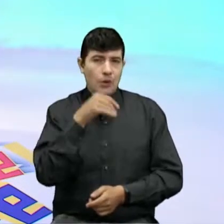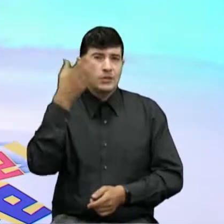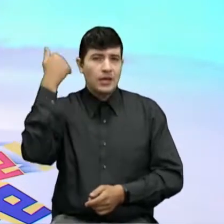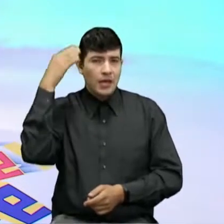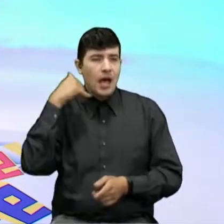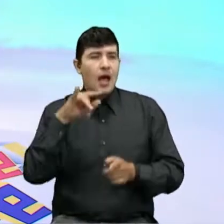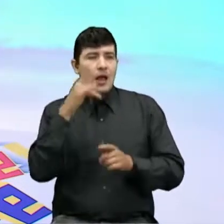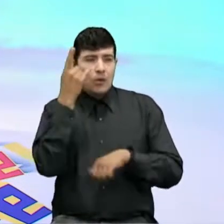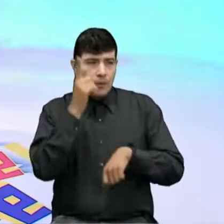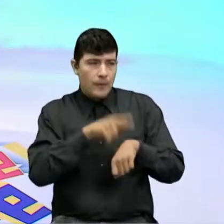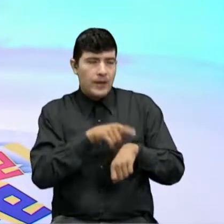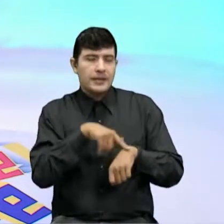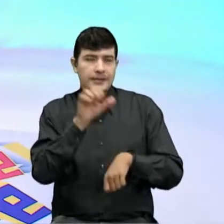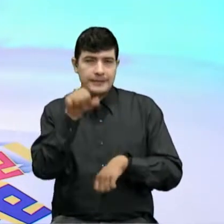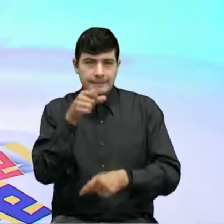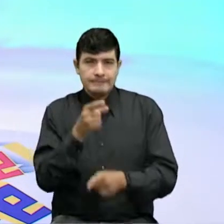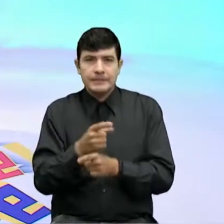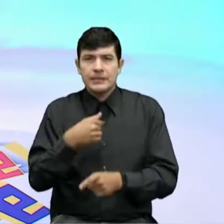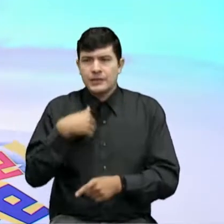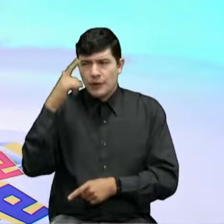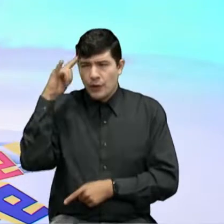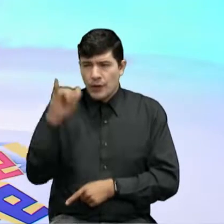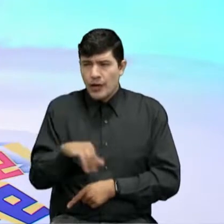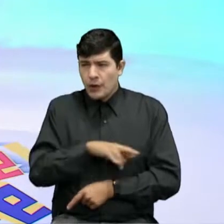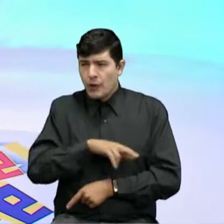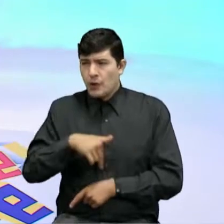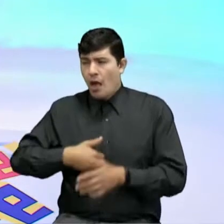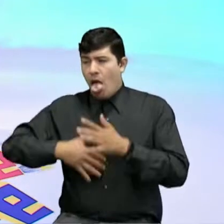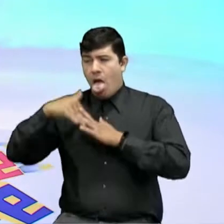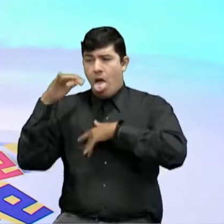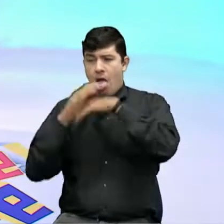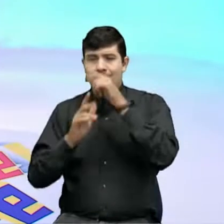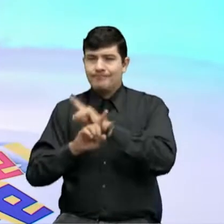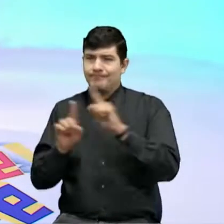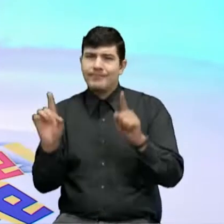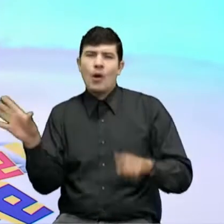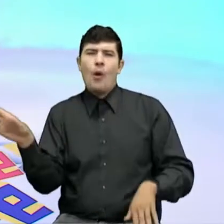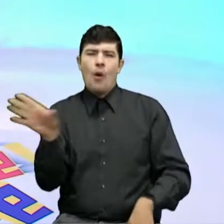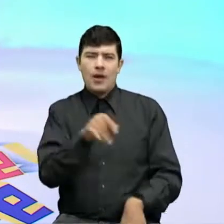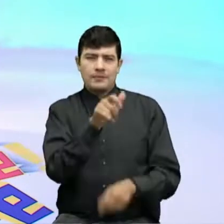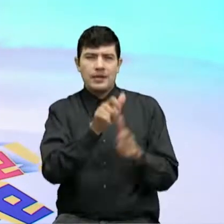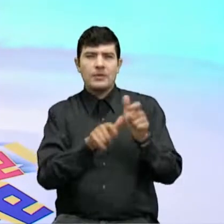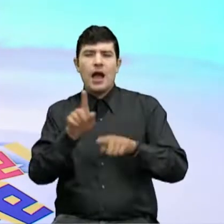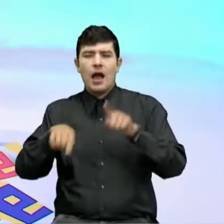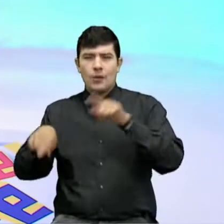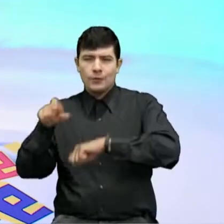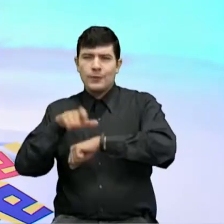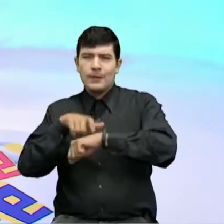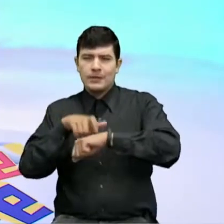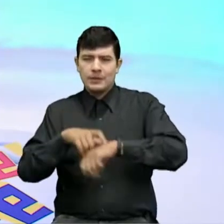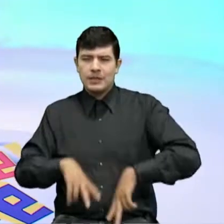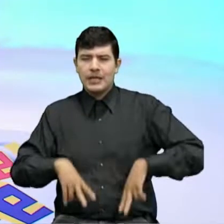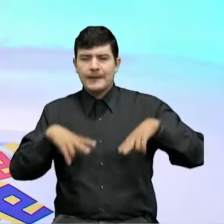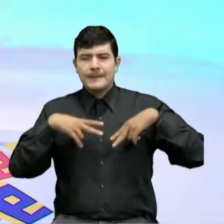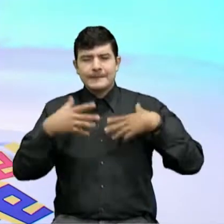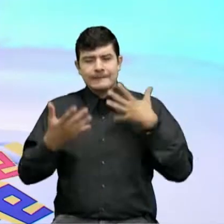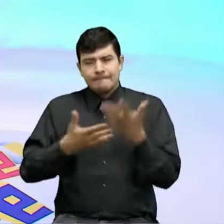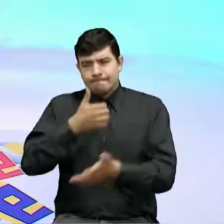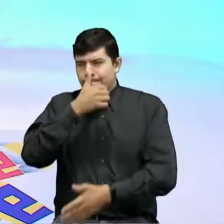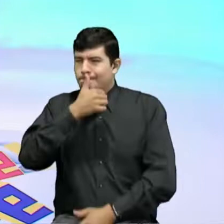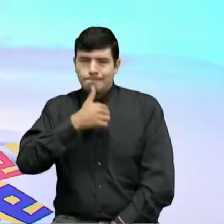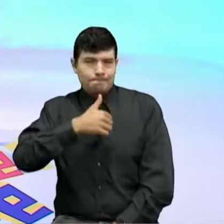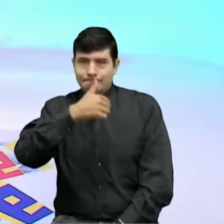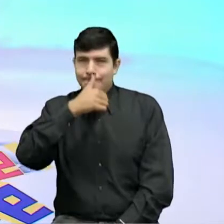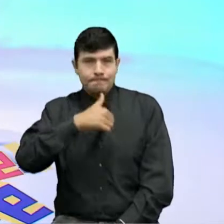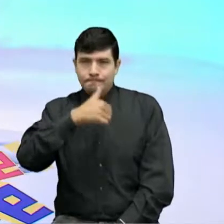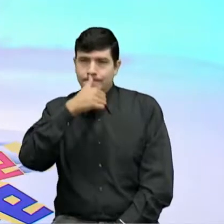momento. Sí, en esto sí yo creo que no nos podemos sacar el limpio, porque la verdad hay momentos en la vida que uno tiende a ser intolerante, pero